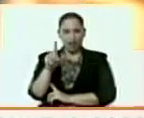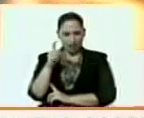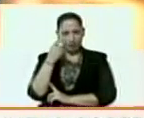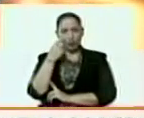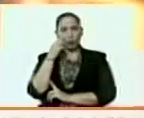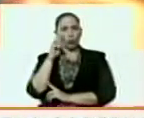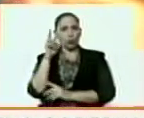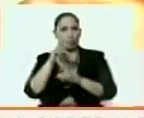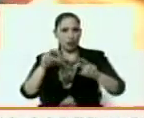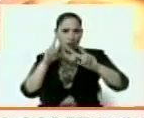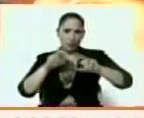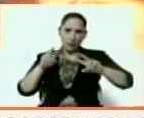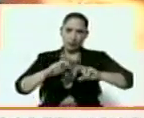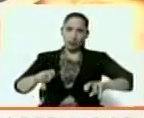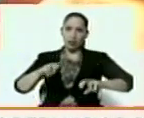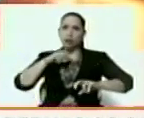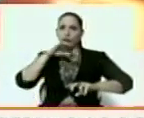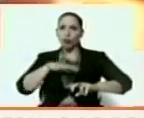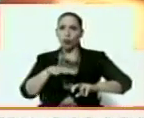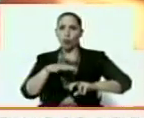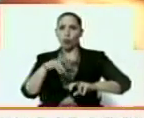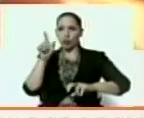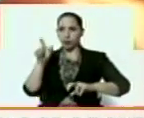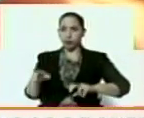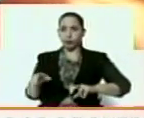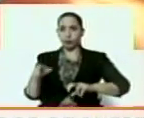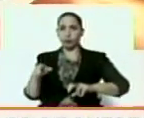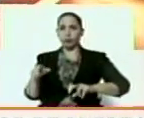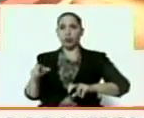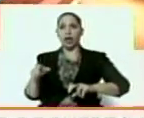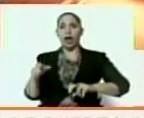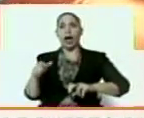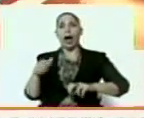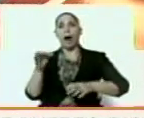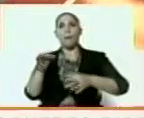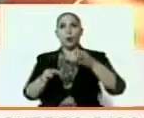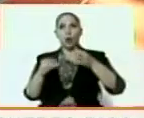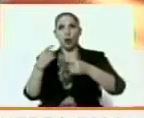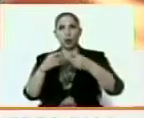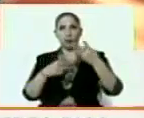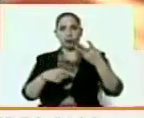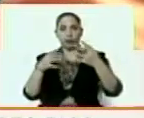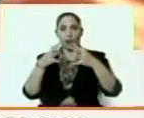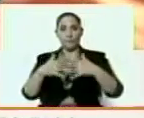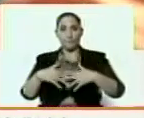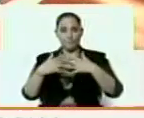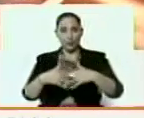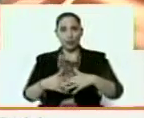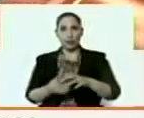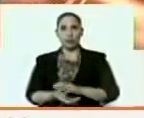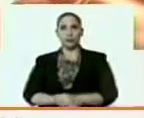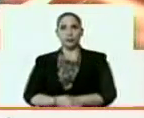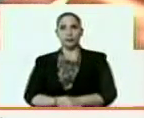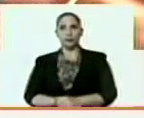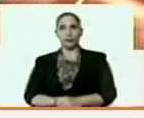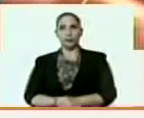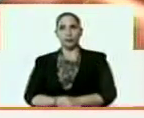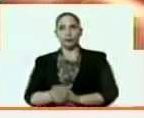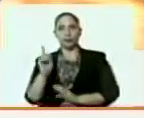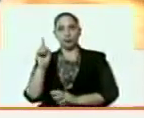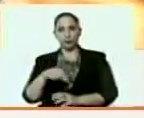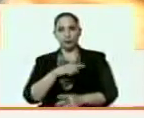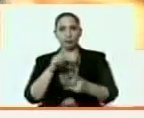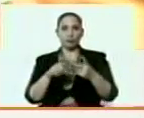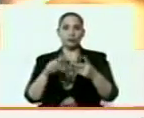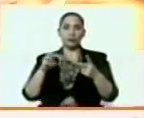señor Hernández, allí vas a encontrar que él era abogado de varias transnacionales, incluida de la Owens, Illinois, incluido del señor